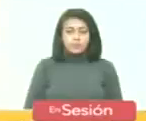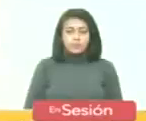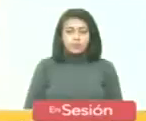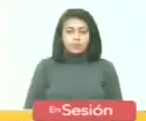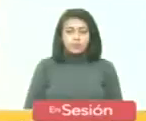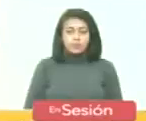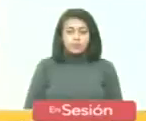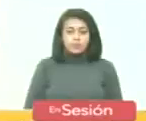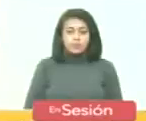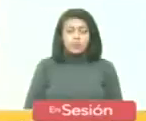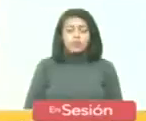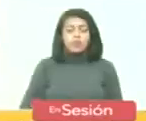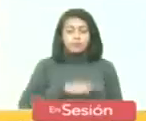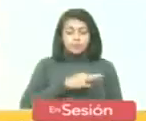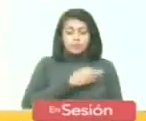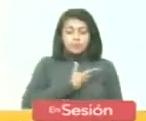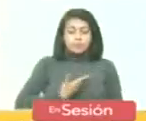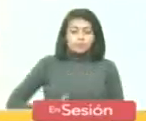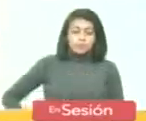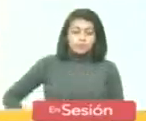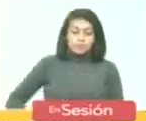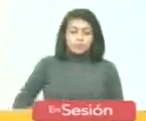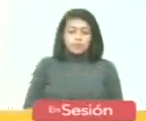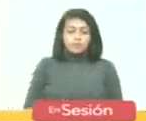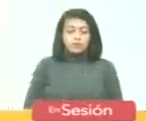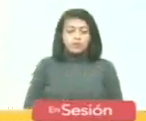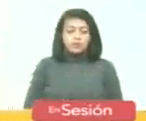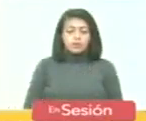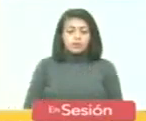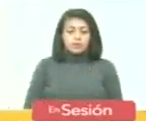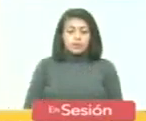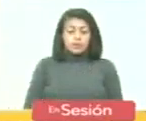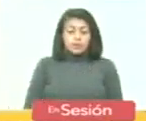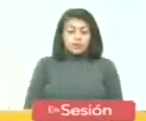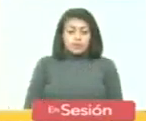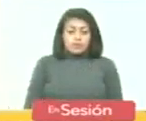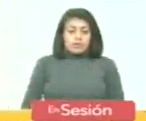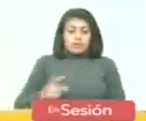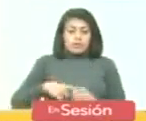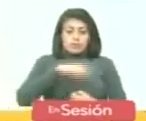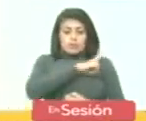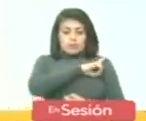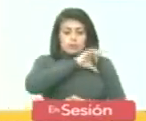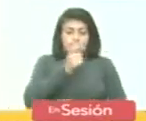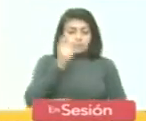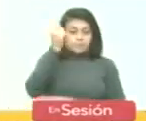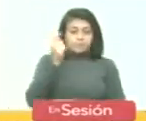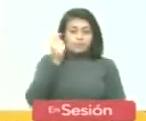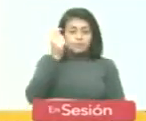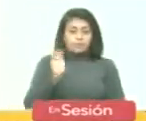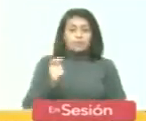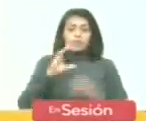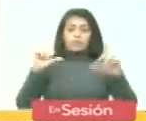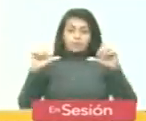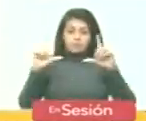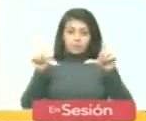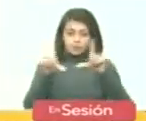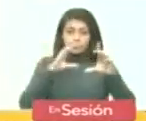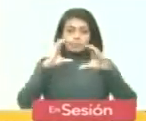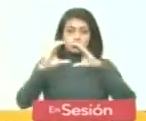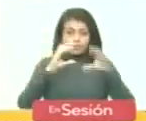Sí, ciudadano presidente, colega miembro de la Junta Directiva, colegas diputados, medios de comunicación